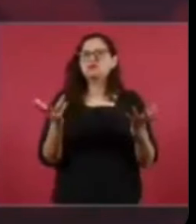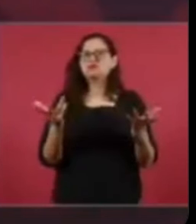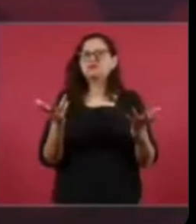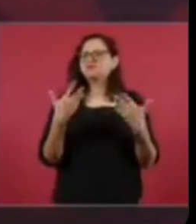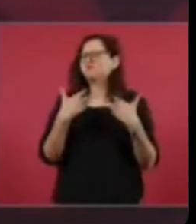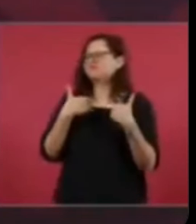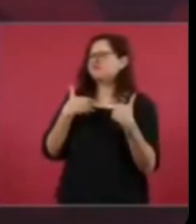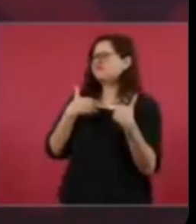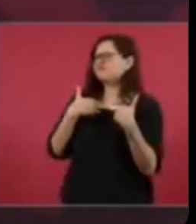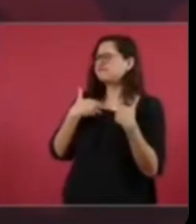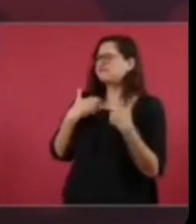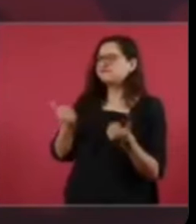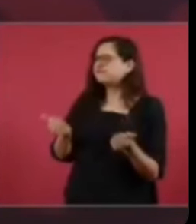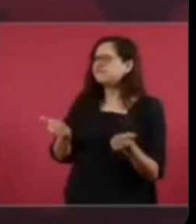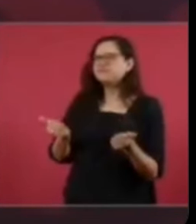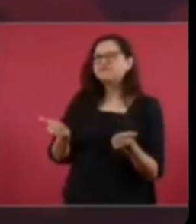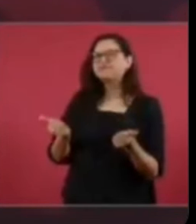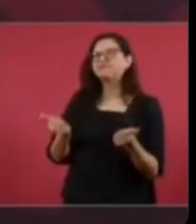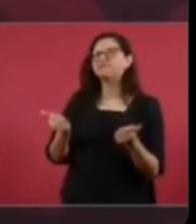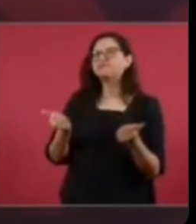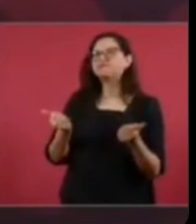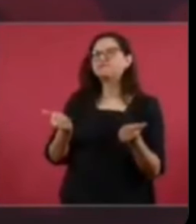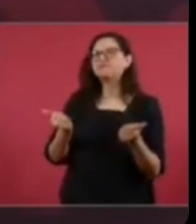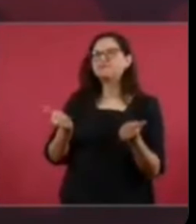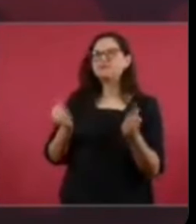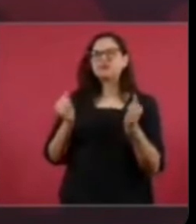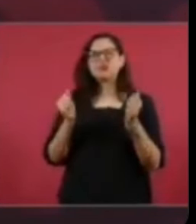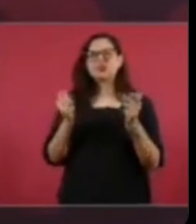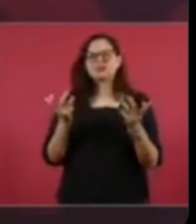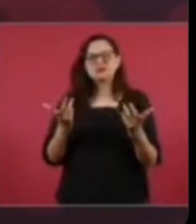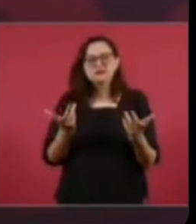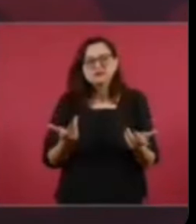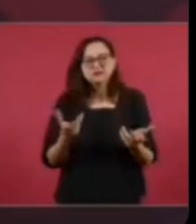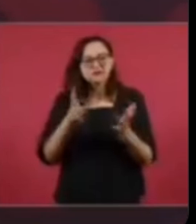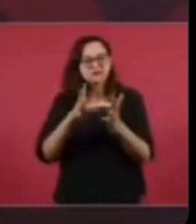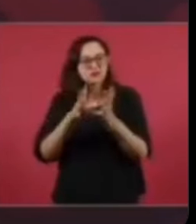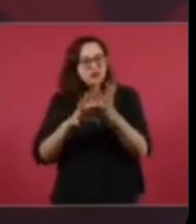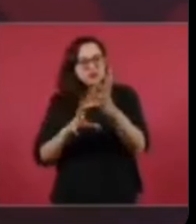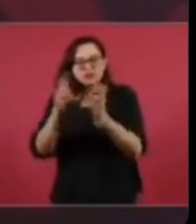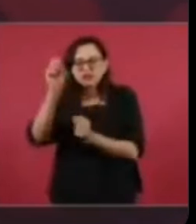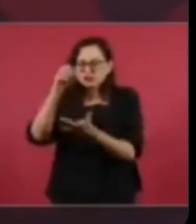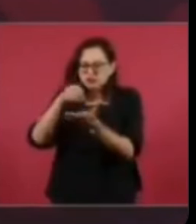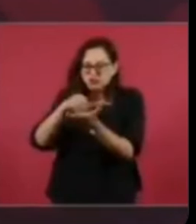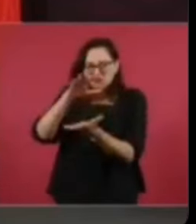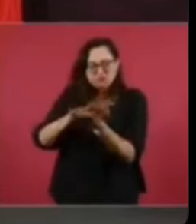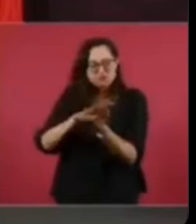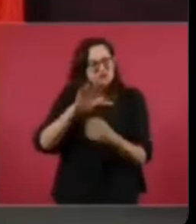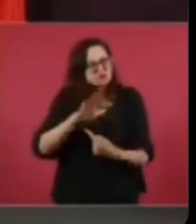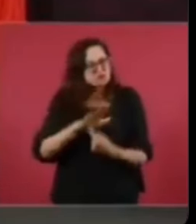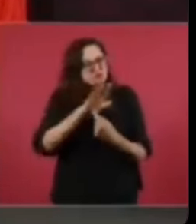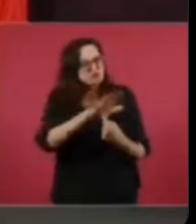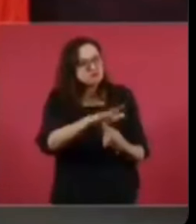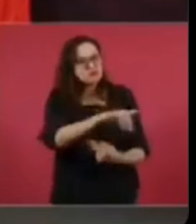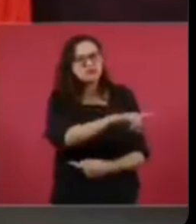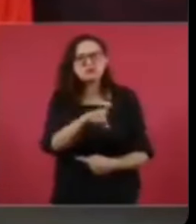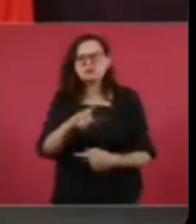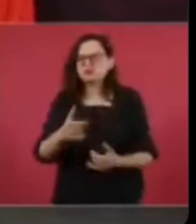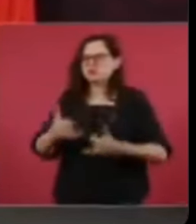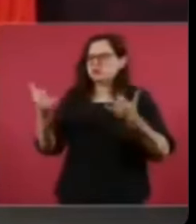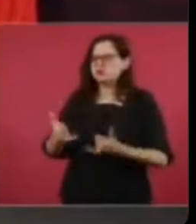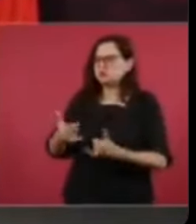Judicial, de cómo suelta narcos, ampara narcos, descongela cuentas a narcos, y